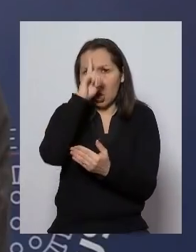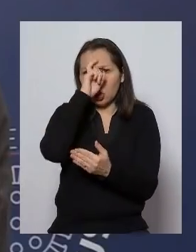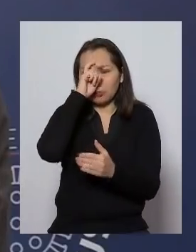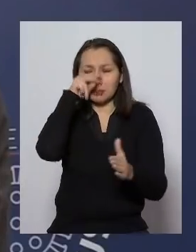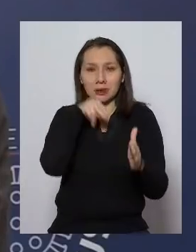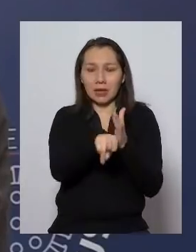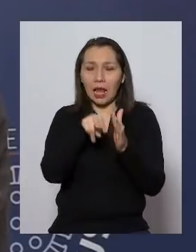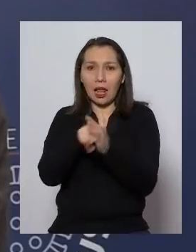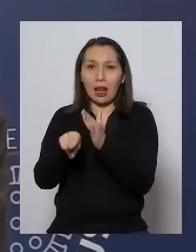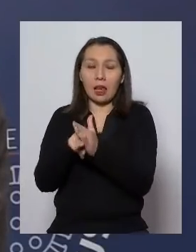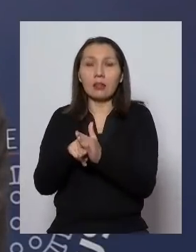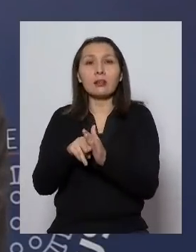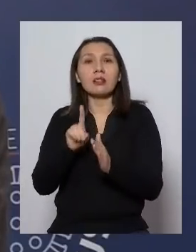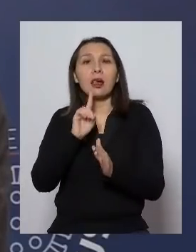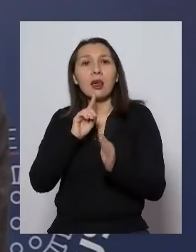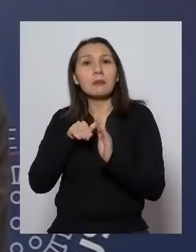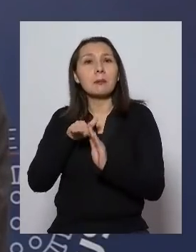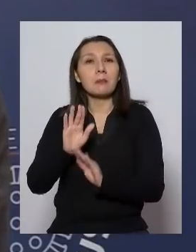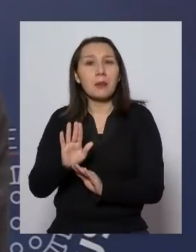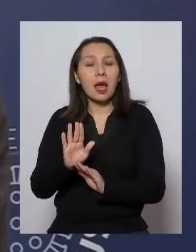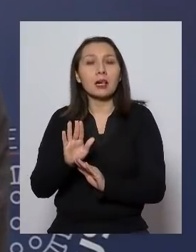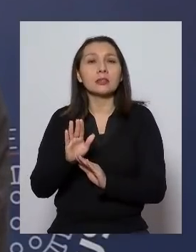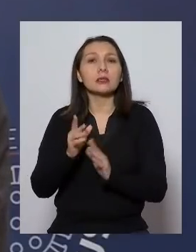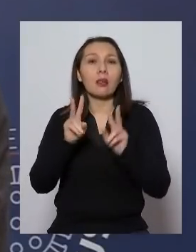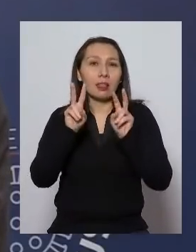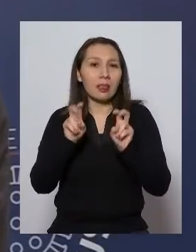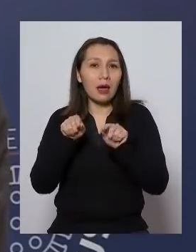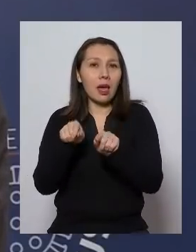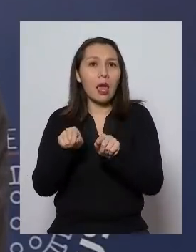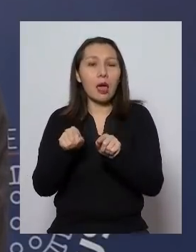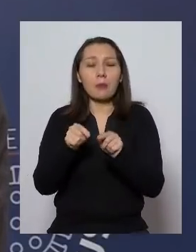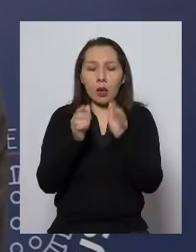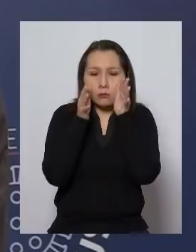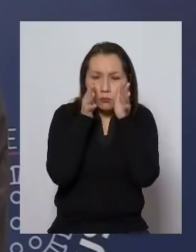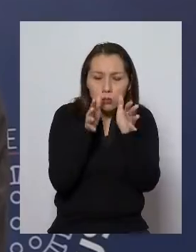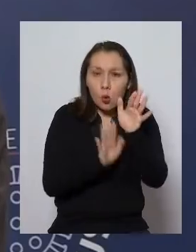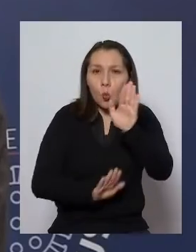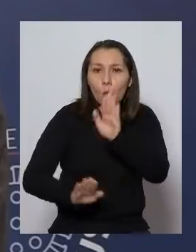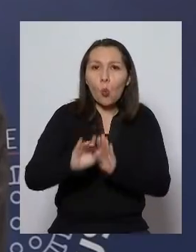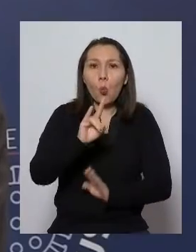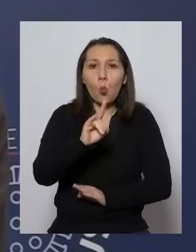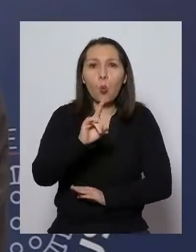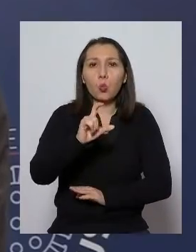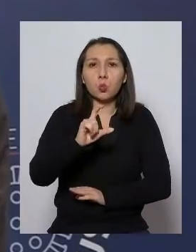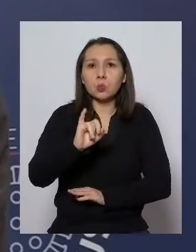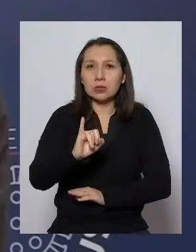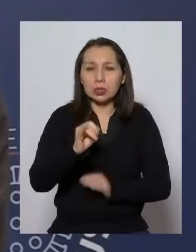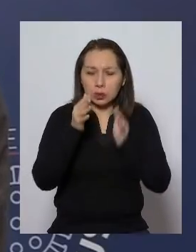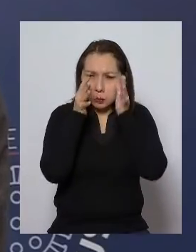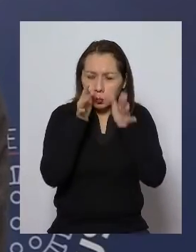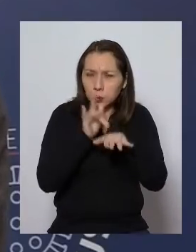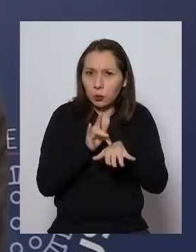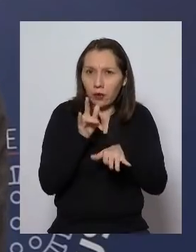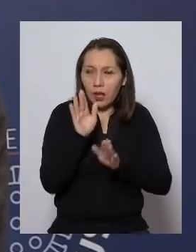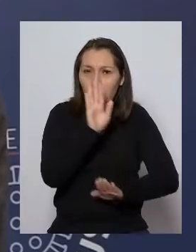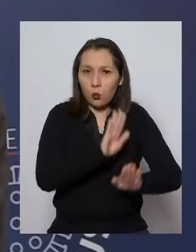infraestructura hospitalaria, particularmente sobre las unidades de tratamiento intensivo.